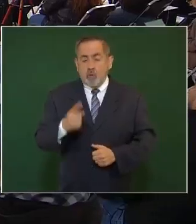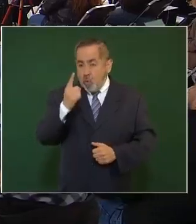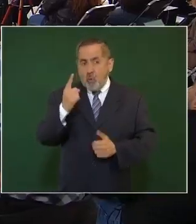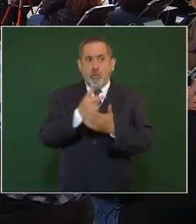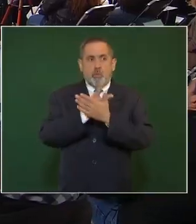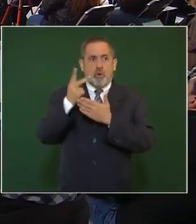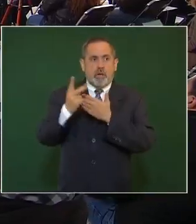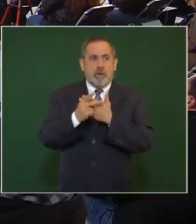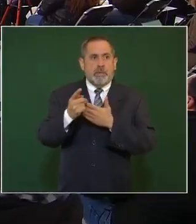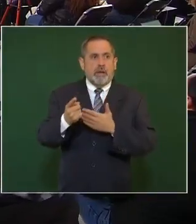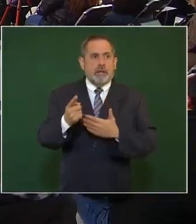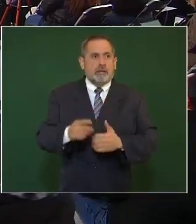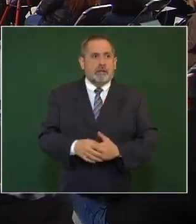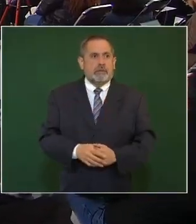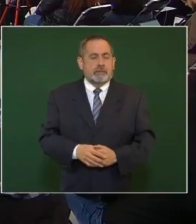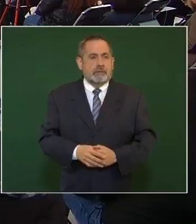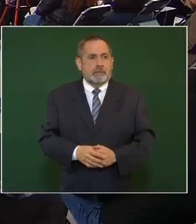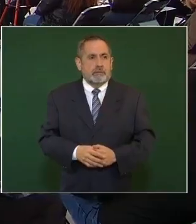programa.